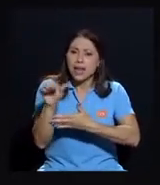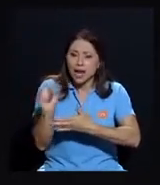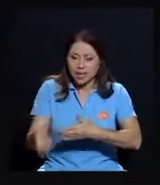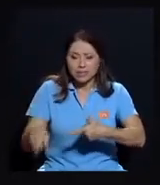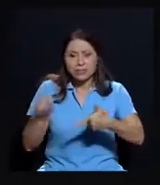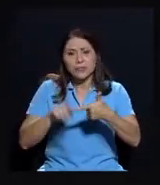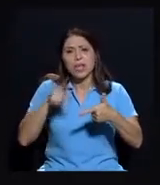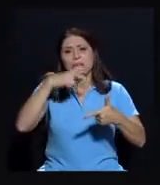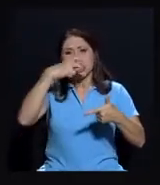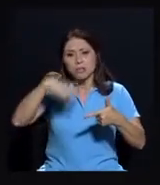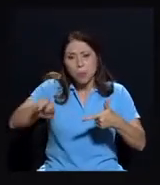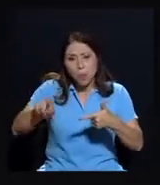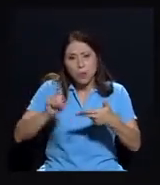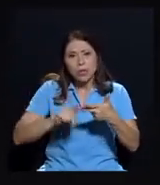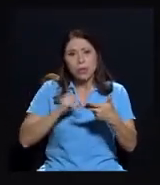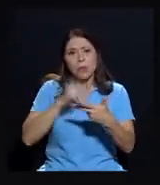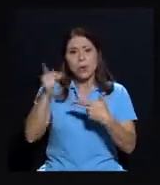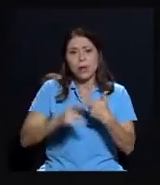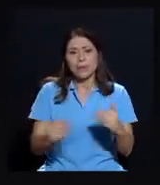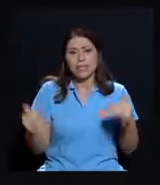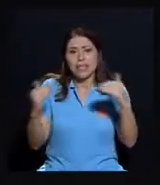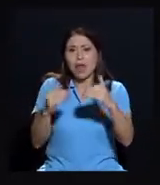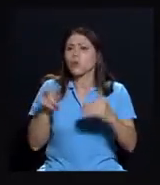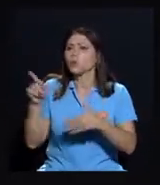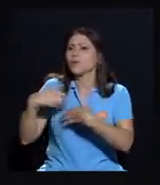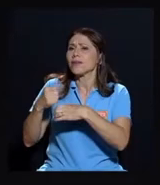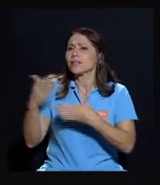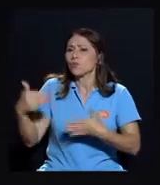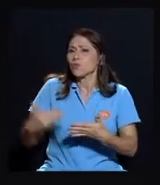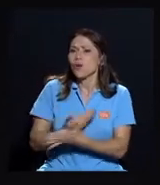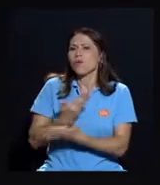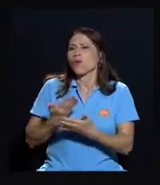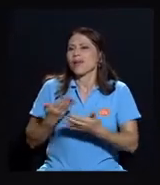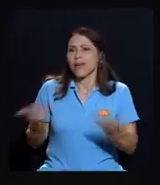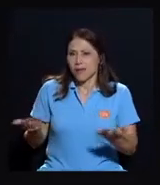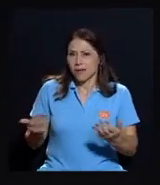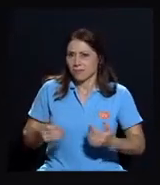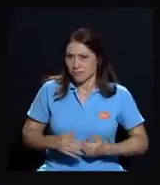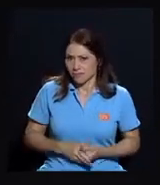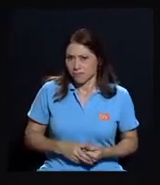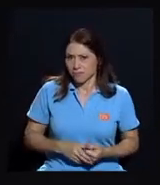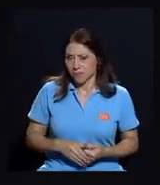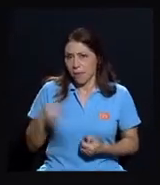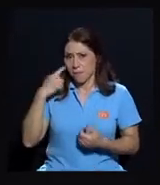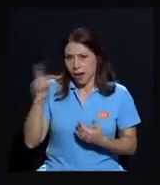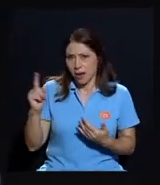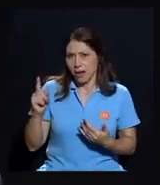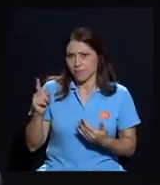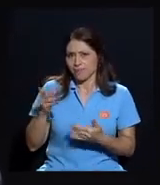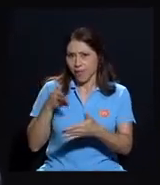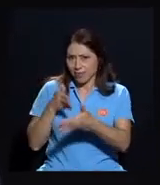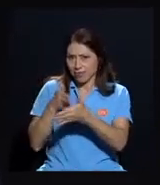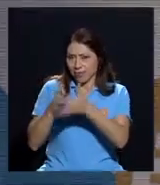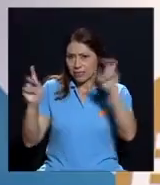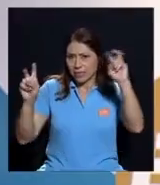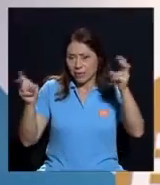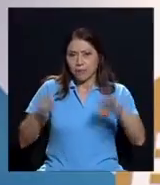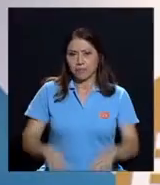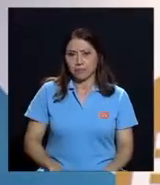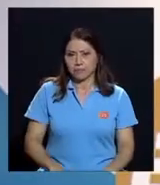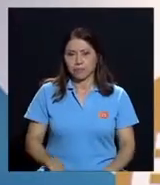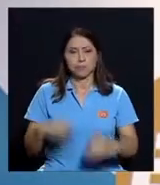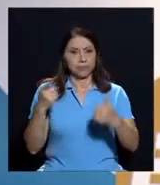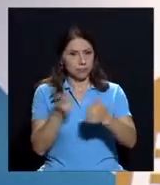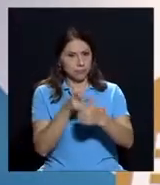transporte programas de equidad que nuevo usted está planteando y para atacar este tema primero